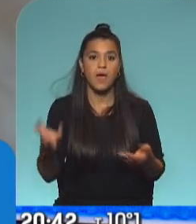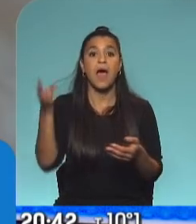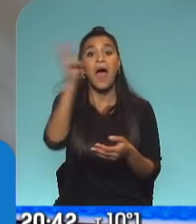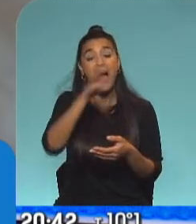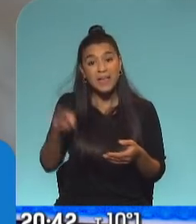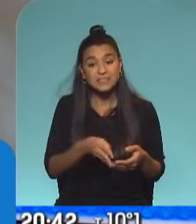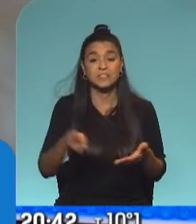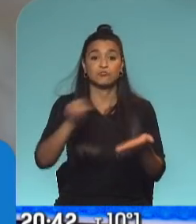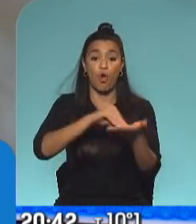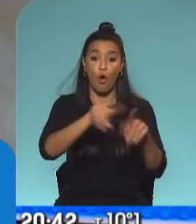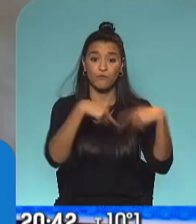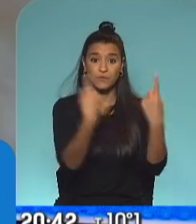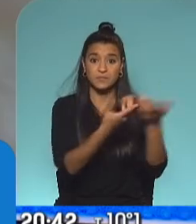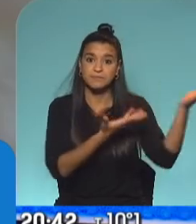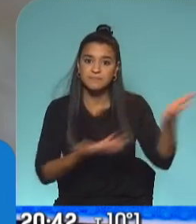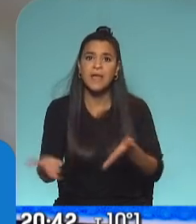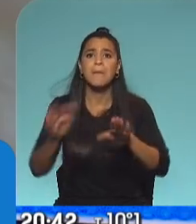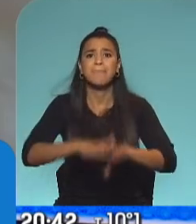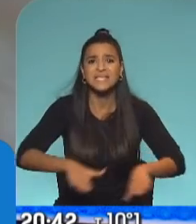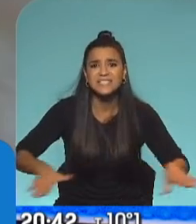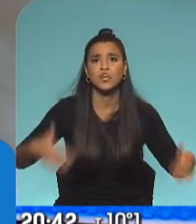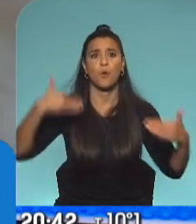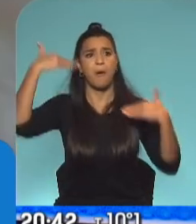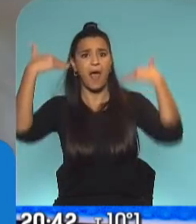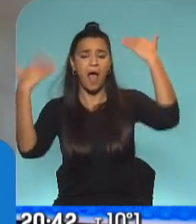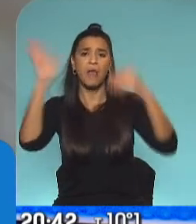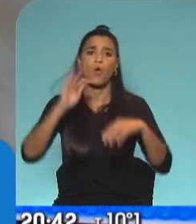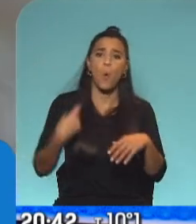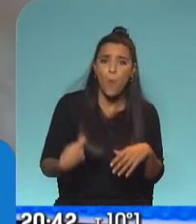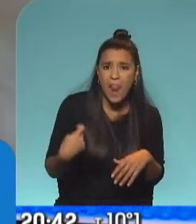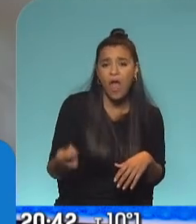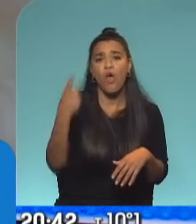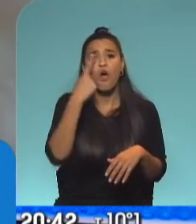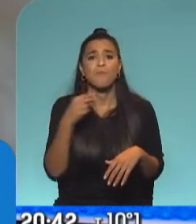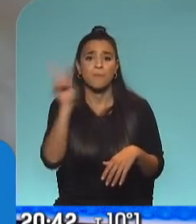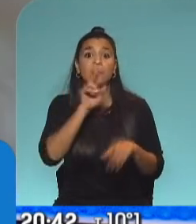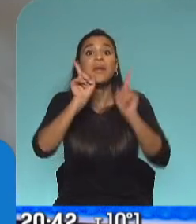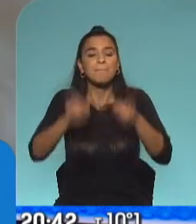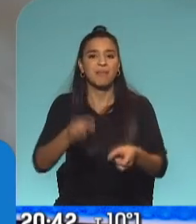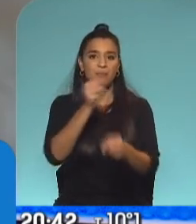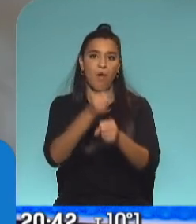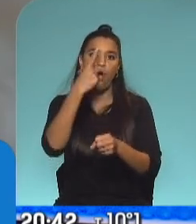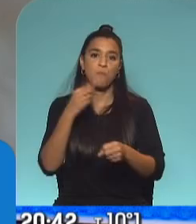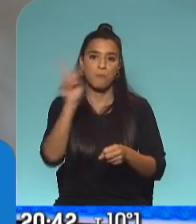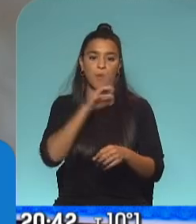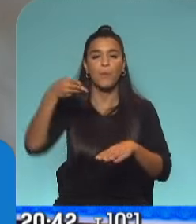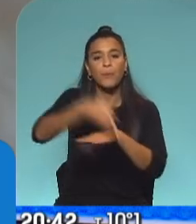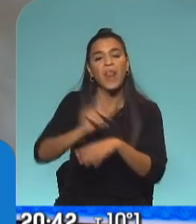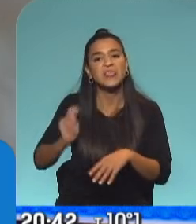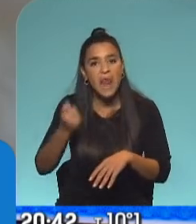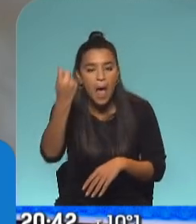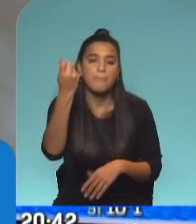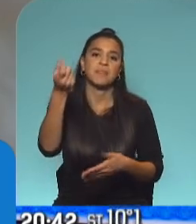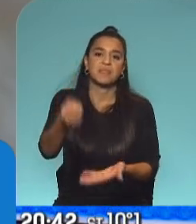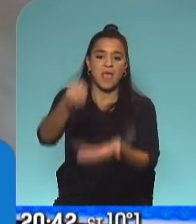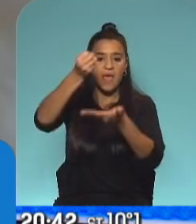recibe en sus oficinas a los más chicos, a los más grandes, a los jubilados, a las jubiladas, pero también a los trabajadores que vienen a tramitar una asignación